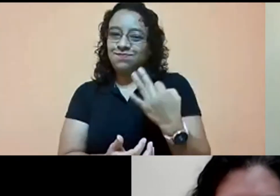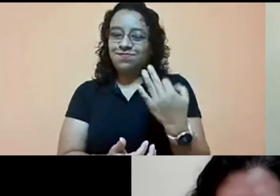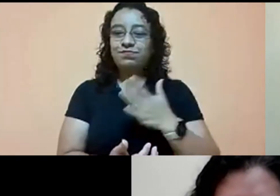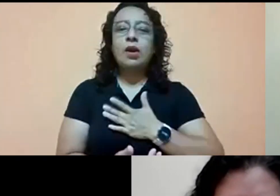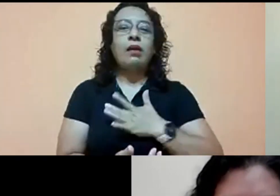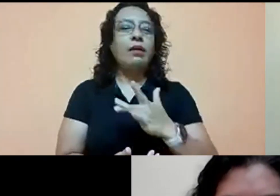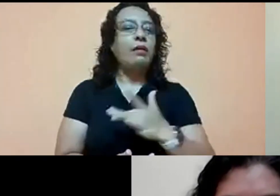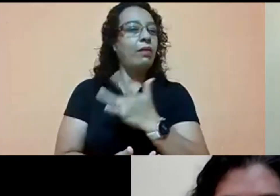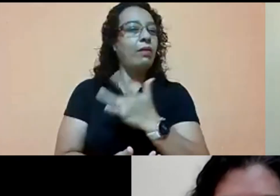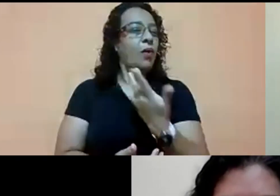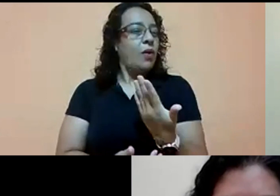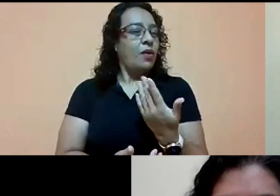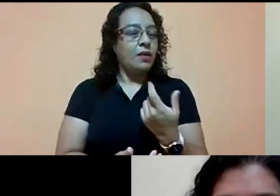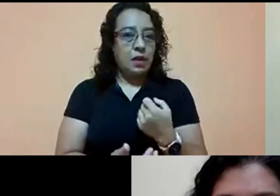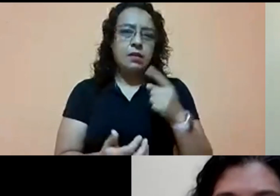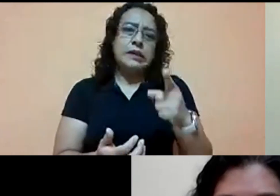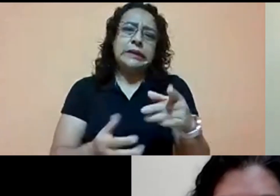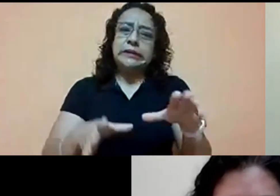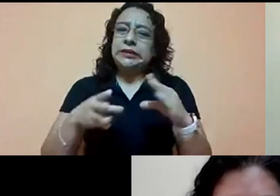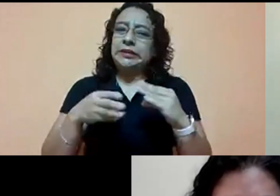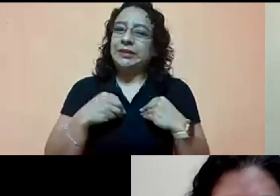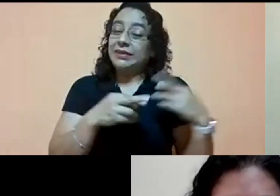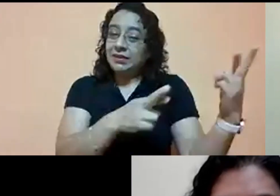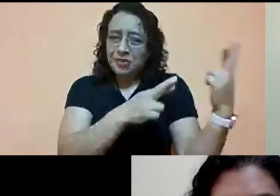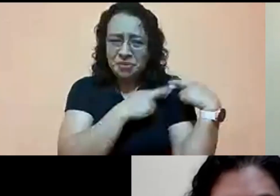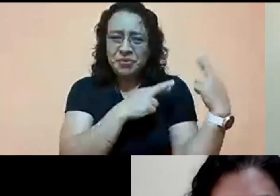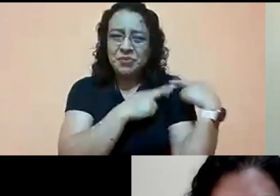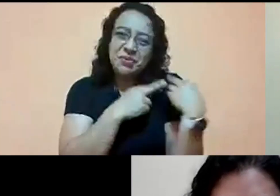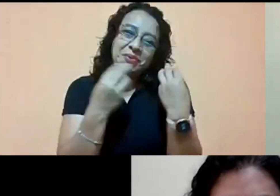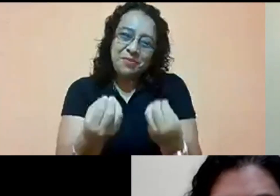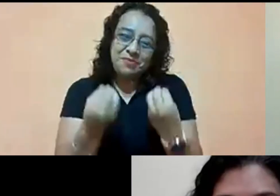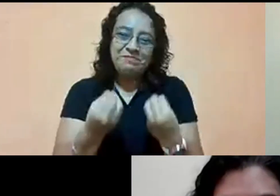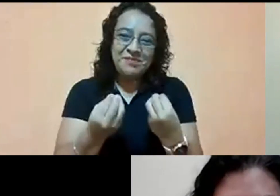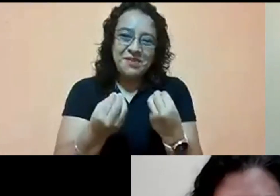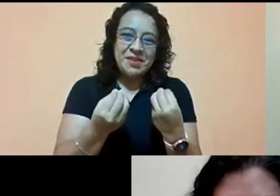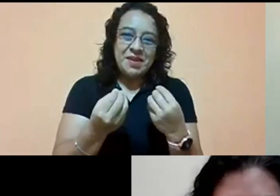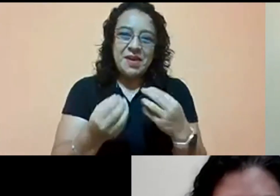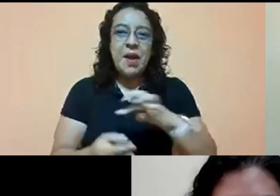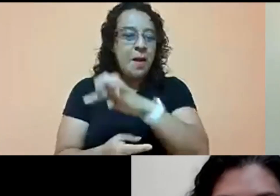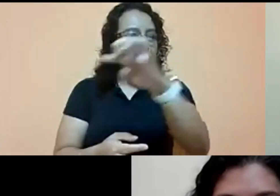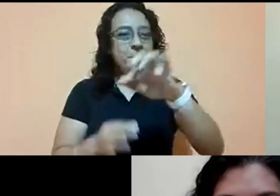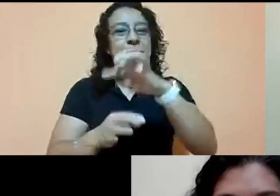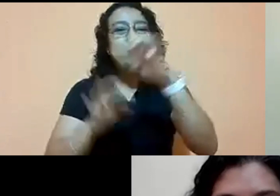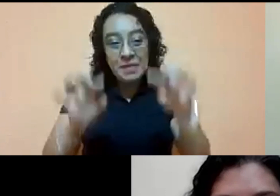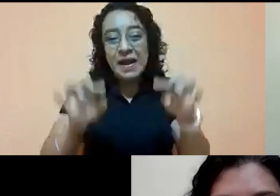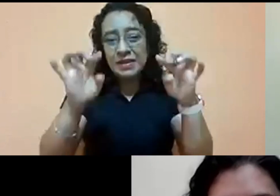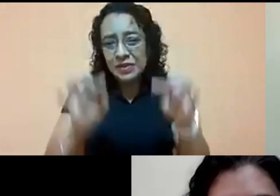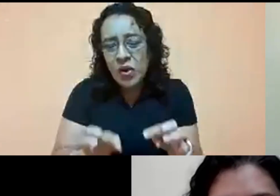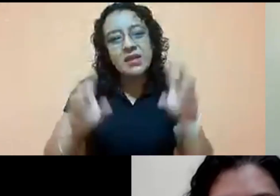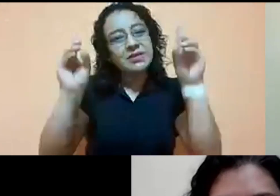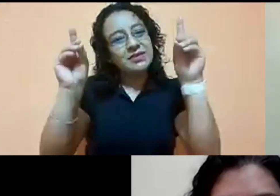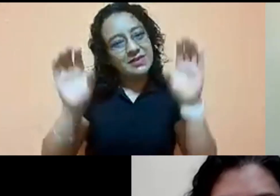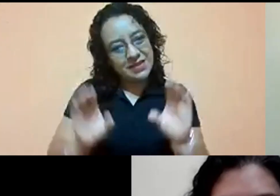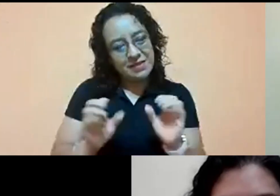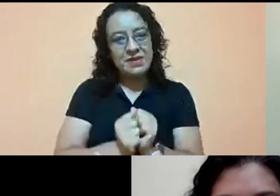llevamos y ante todo un gran compromiso con la población con discapacidad. De esta manera queremos darle